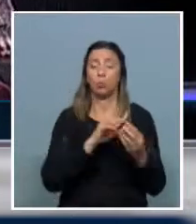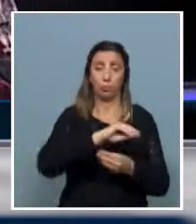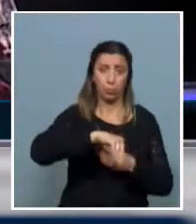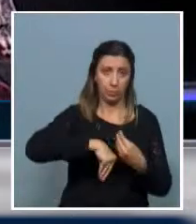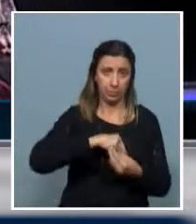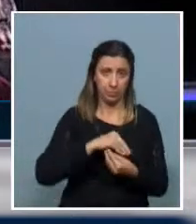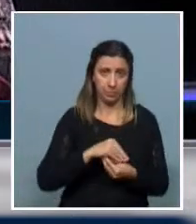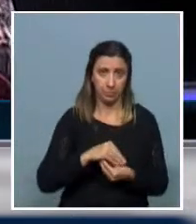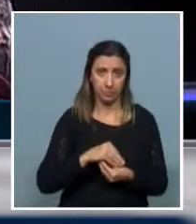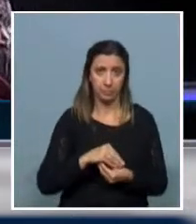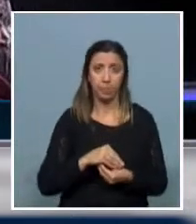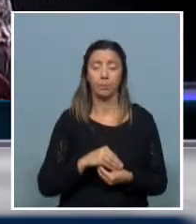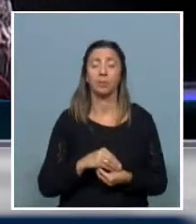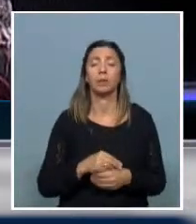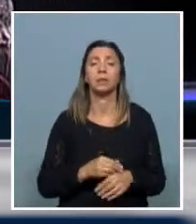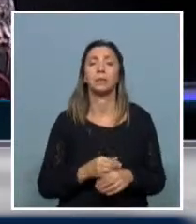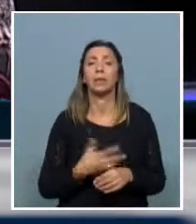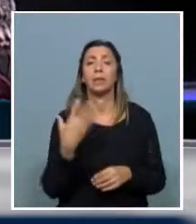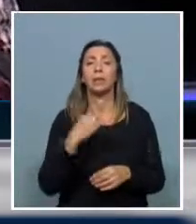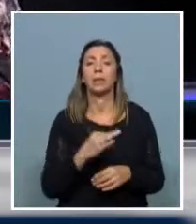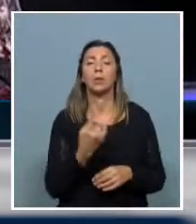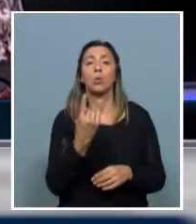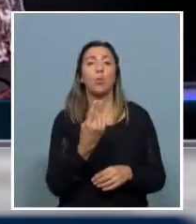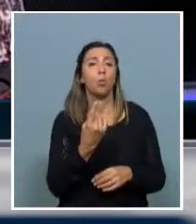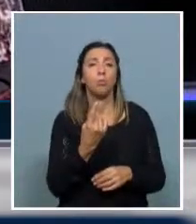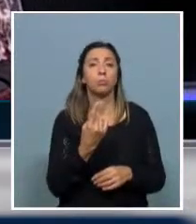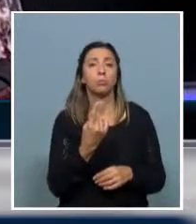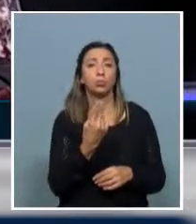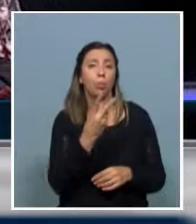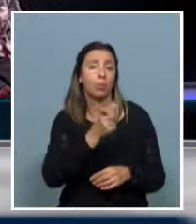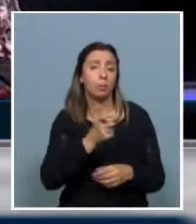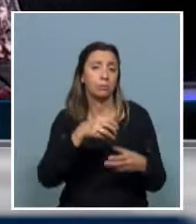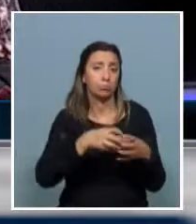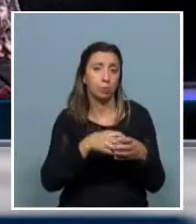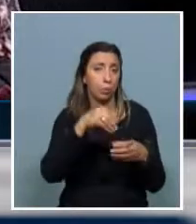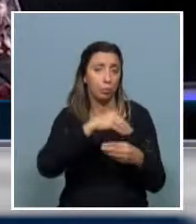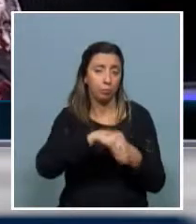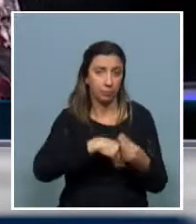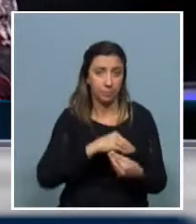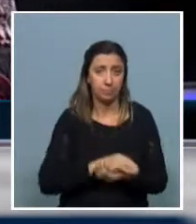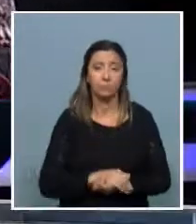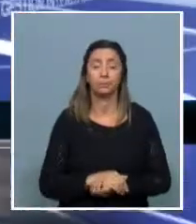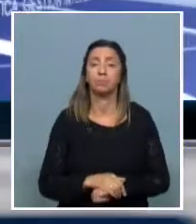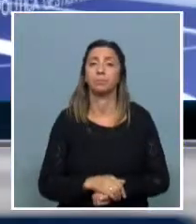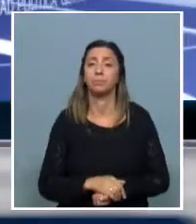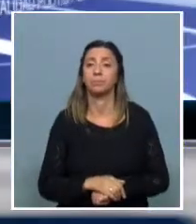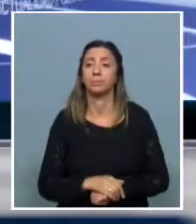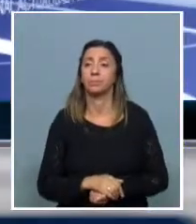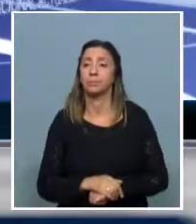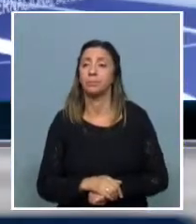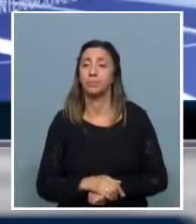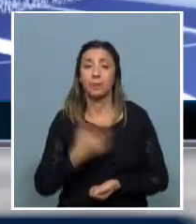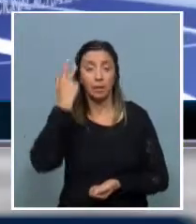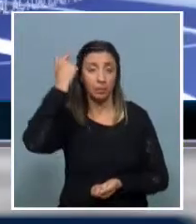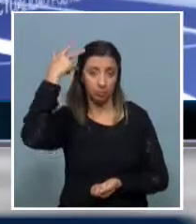familiares, entendiéndose por tal que debía tener un mínimo de 2 personas, ¿sí? Y se requiere que sea